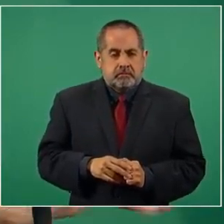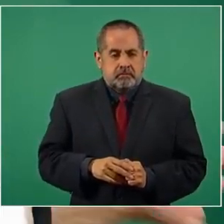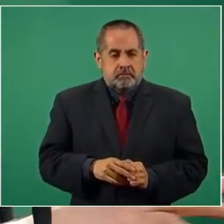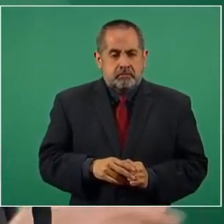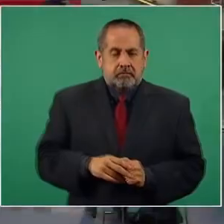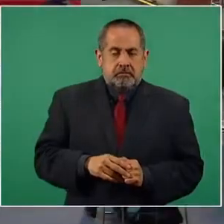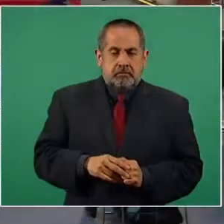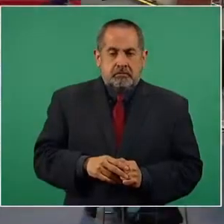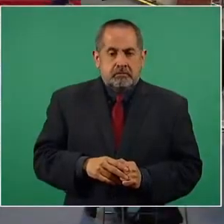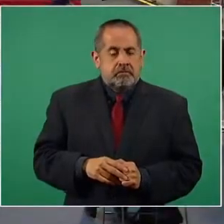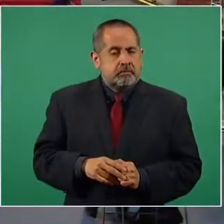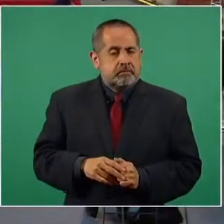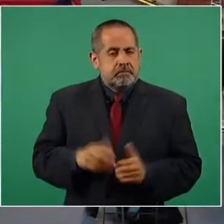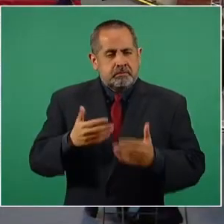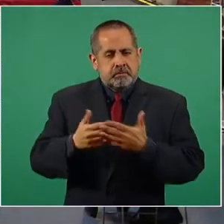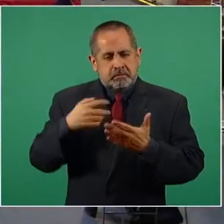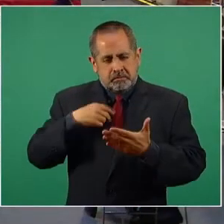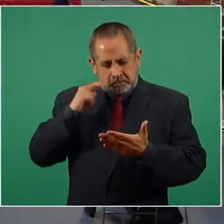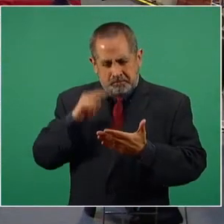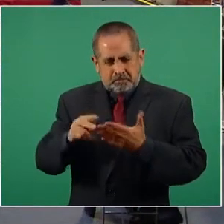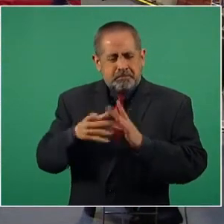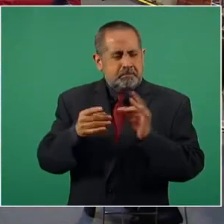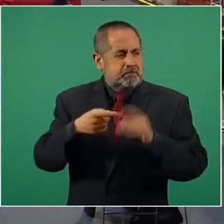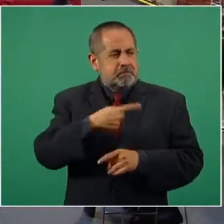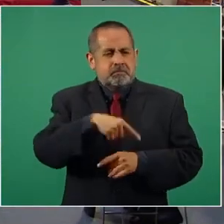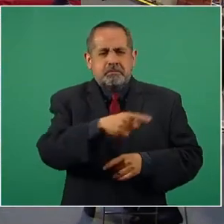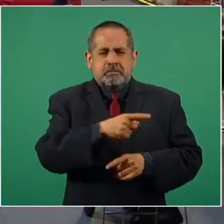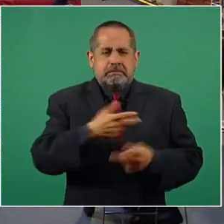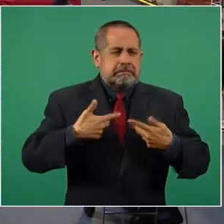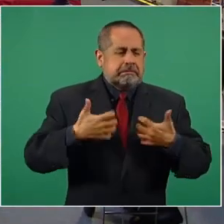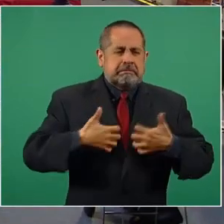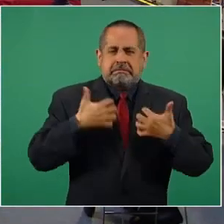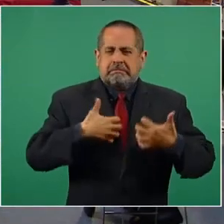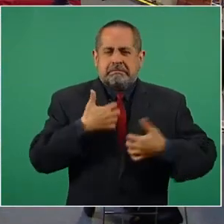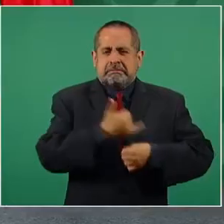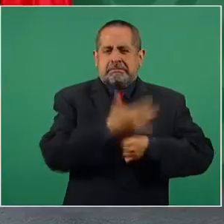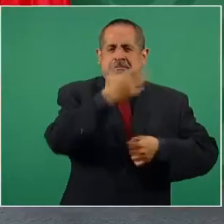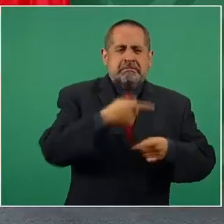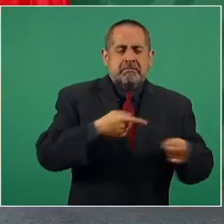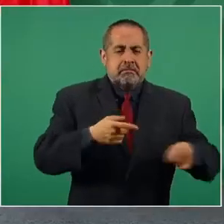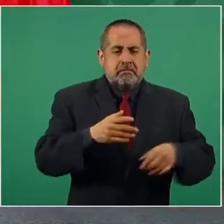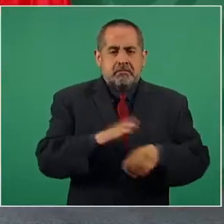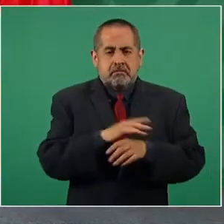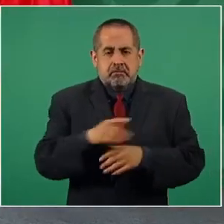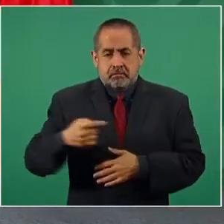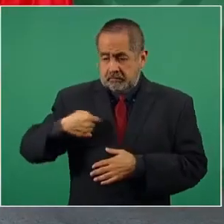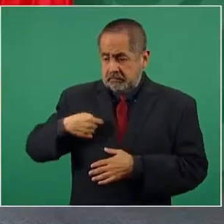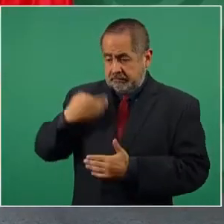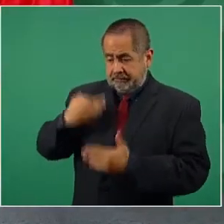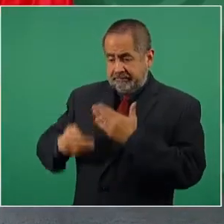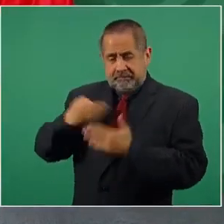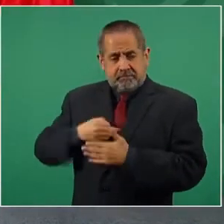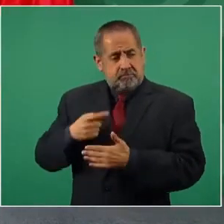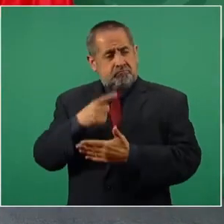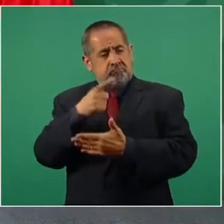Ahora estaba yo viendo que estaban inconformes los expertos porque no nos censuraron.